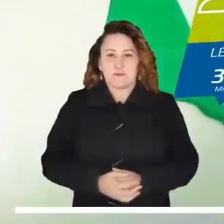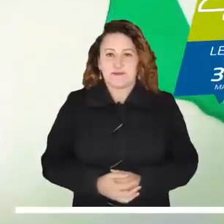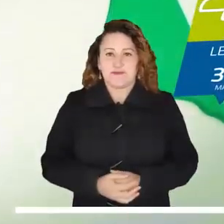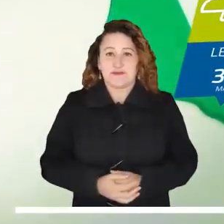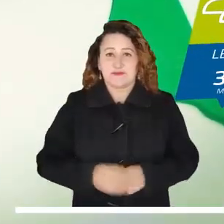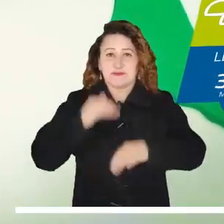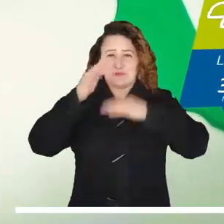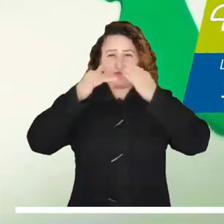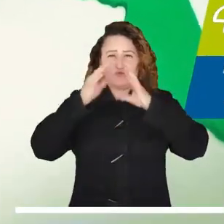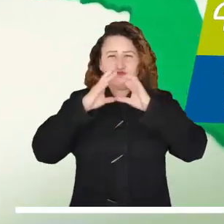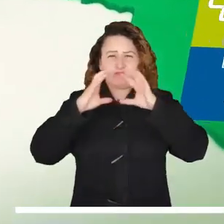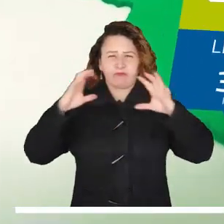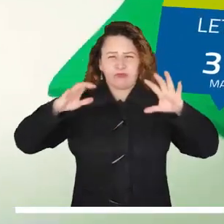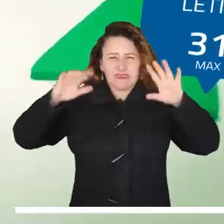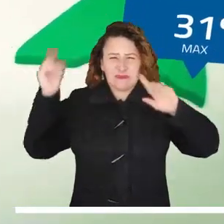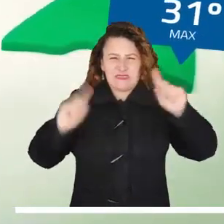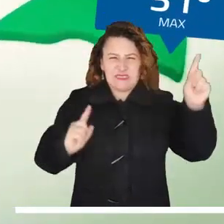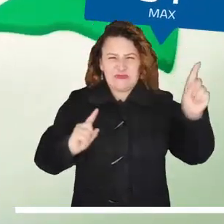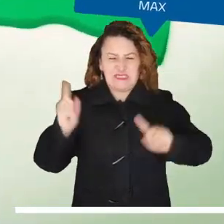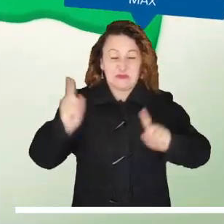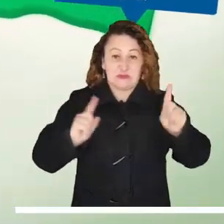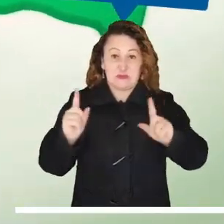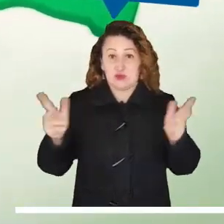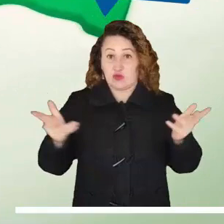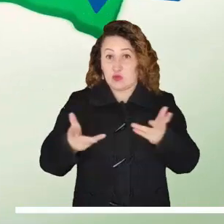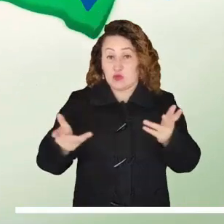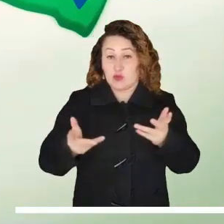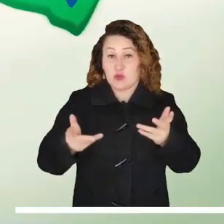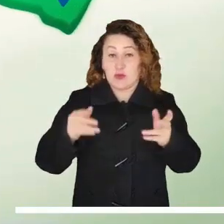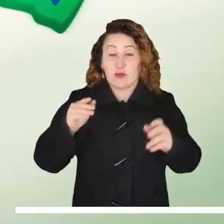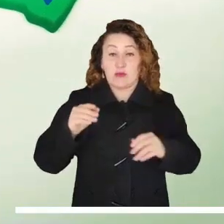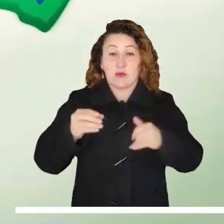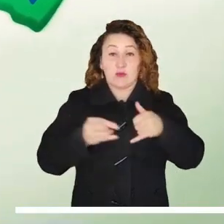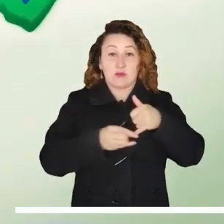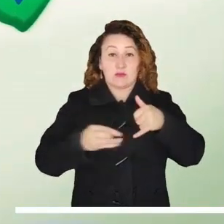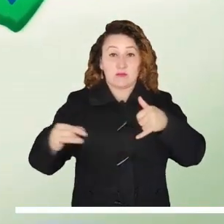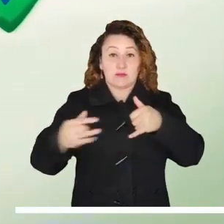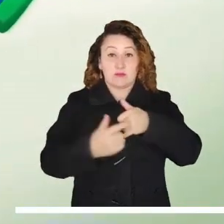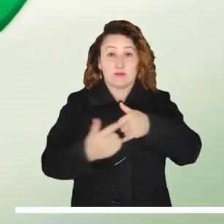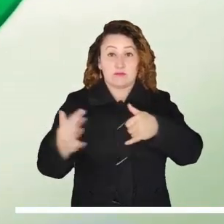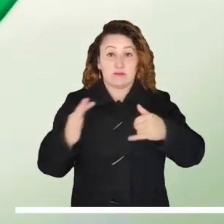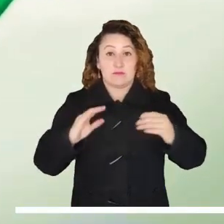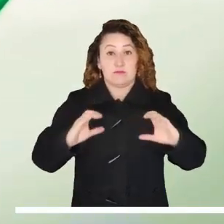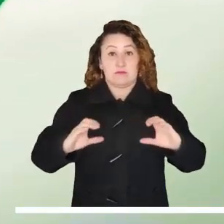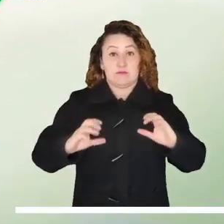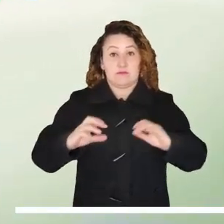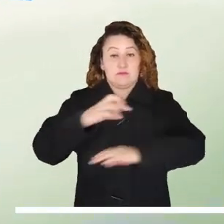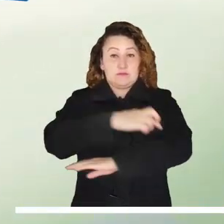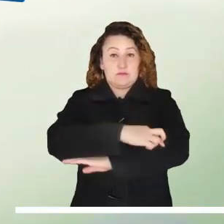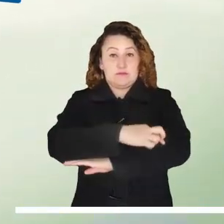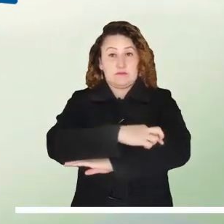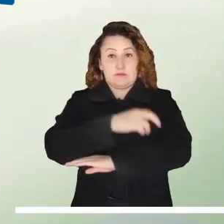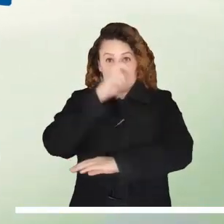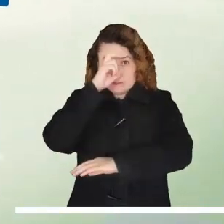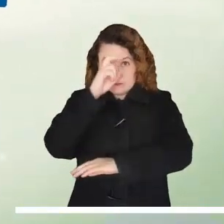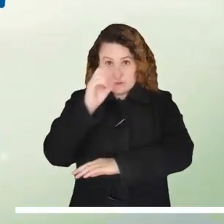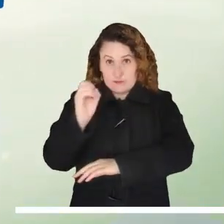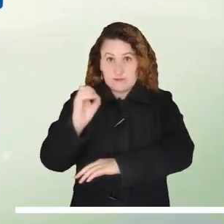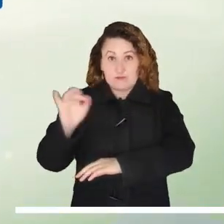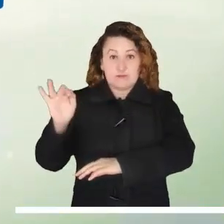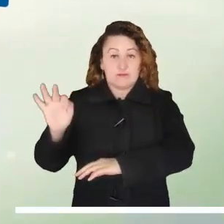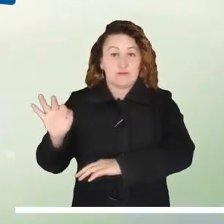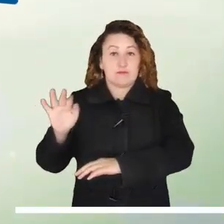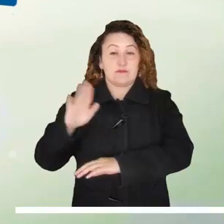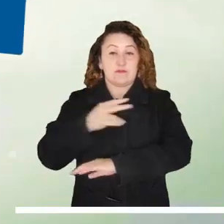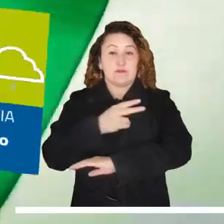moderadas. Cielo encapotado con precipitaciones y tormentas eléctricas se prevé en el oeste de Guainía, Guaviare, Caquetá,